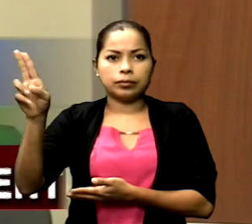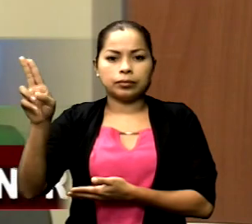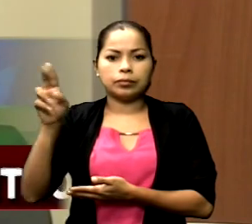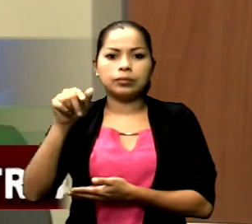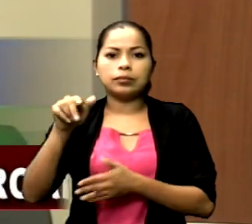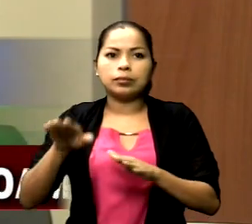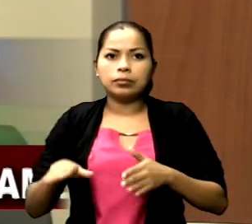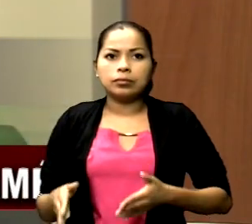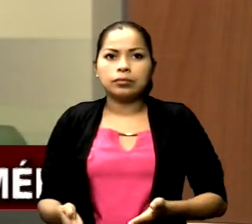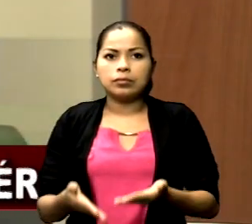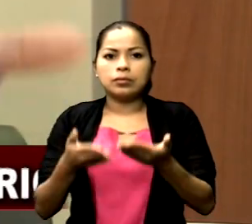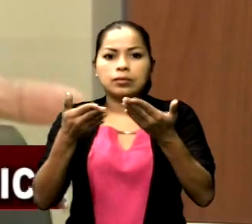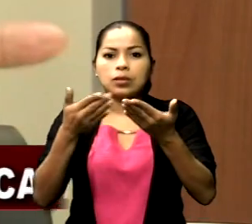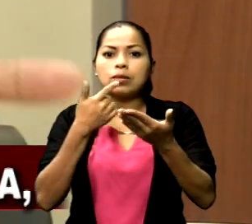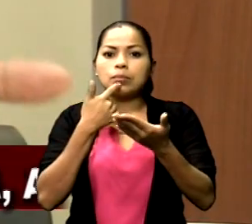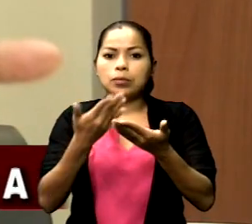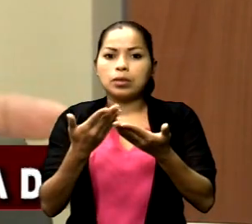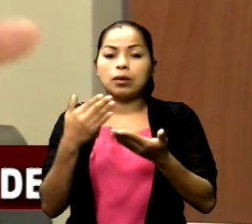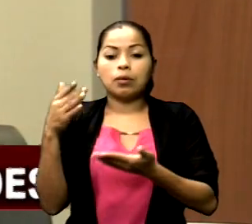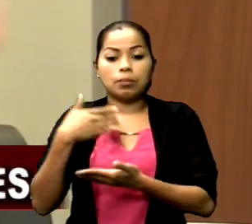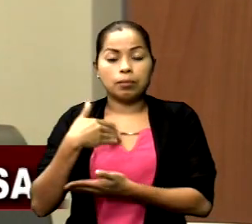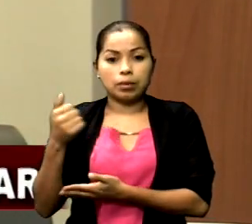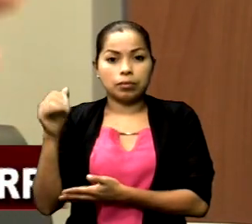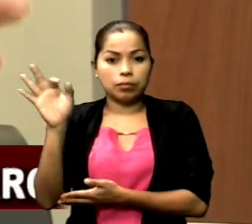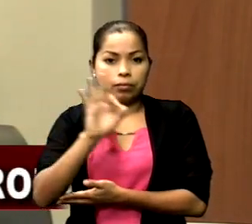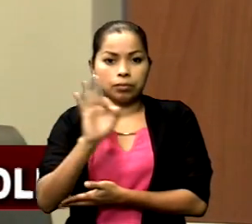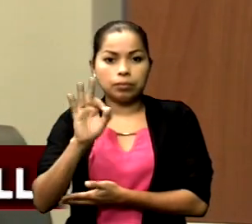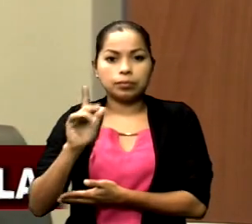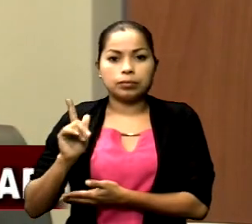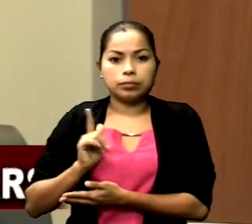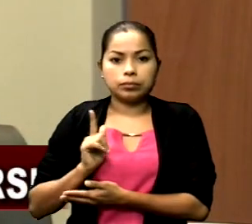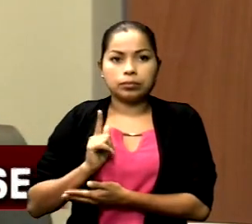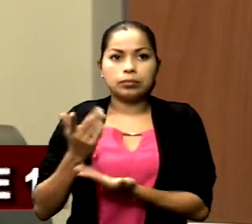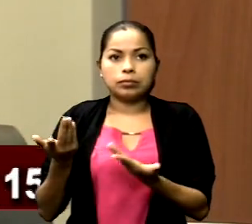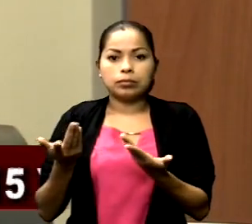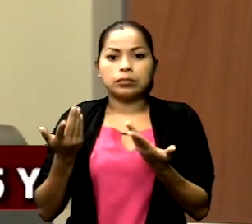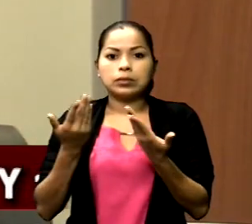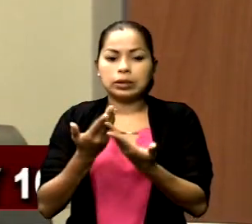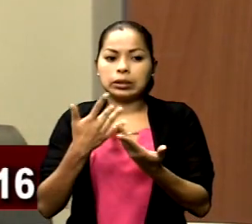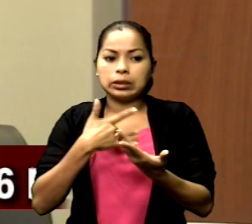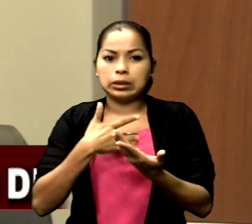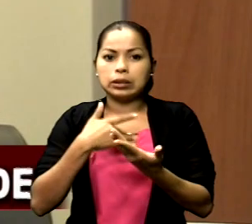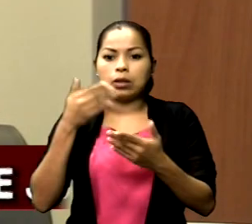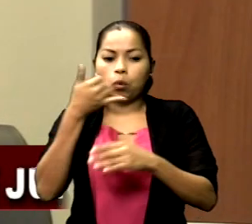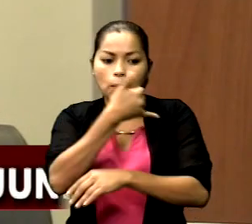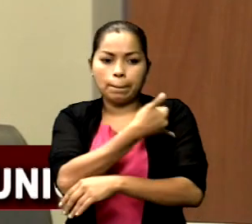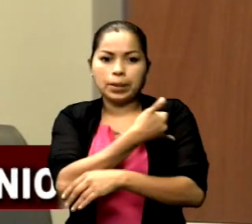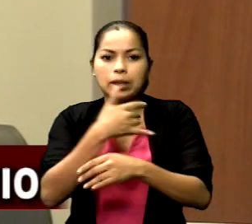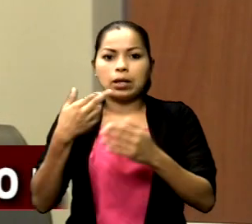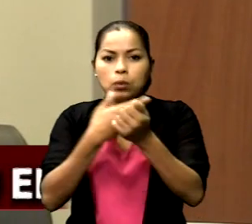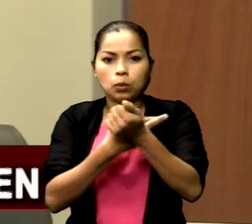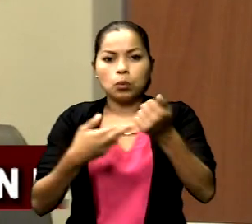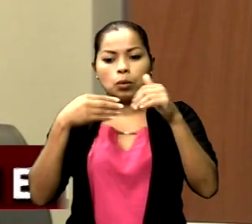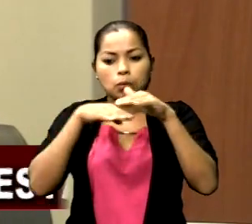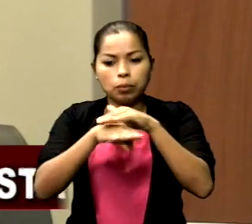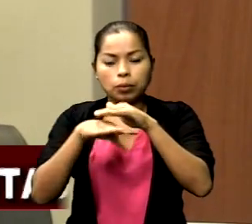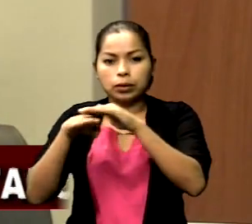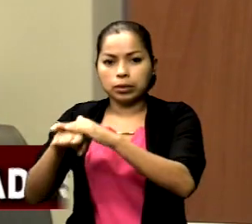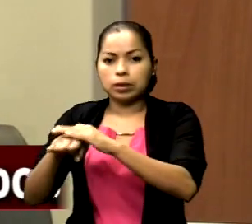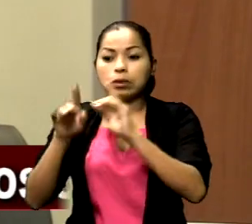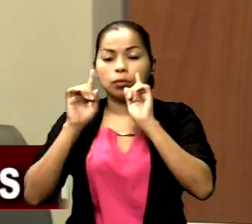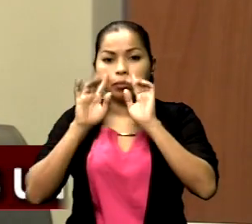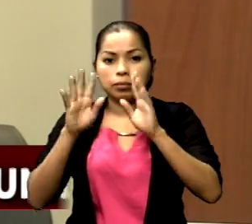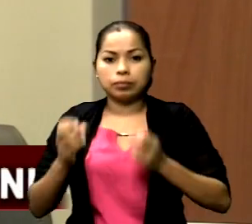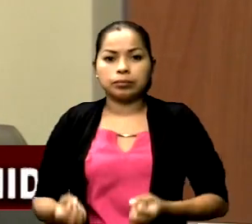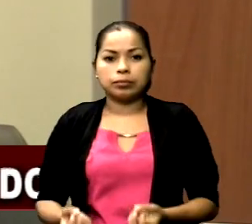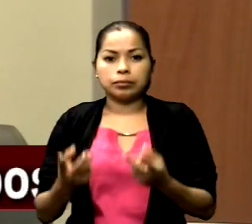se promueven esto, porque es la única manera de tener un stock que necesitan los hospitales para conservar la